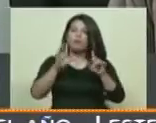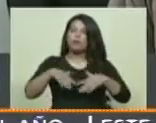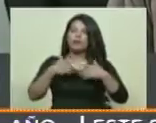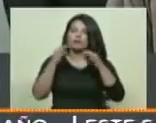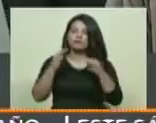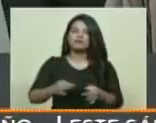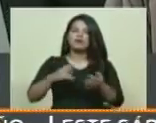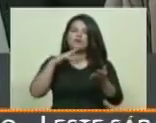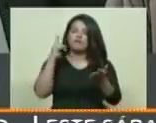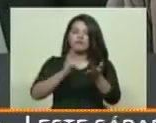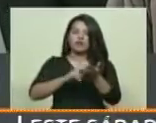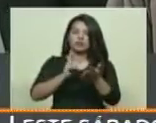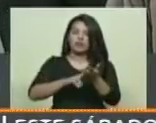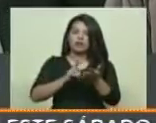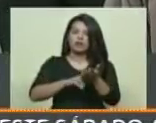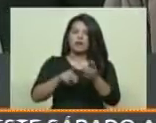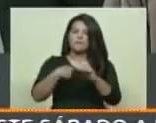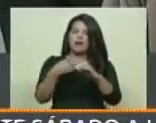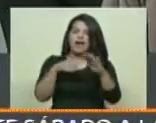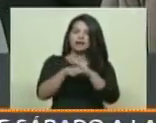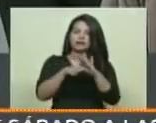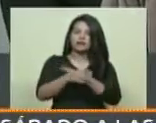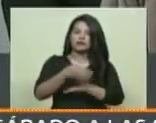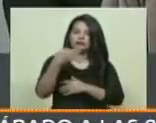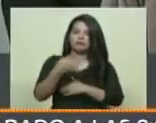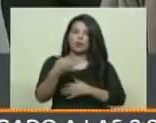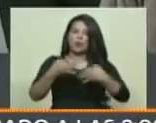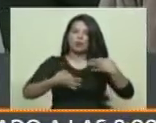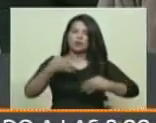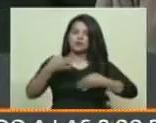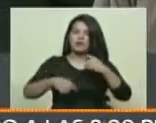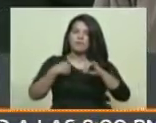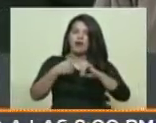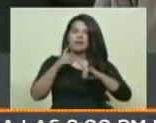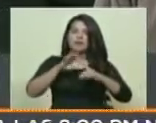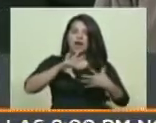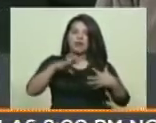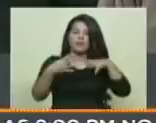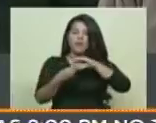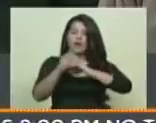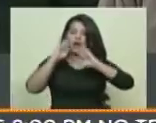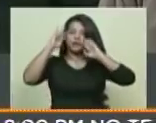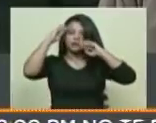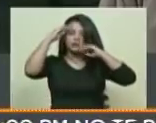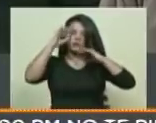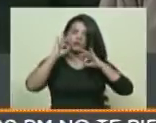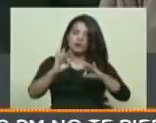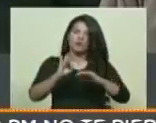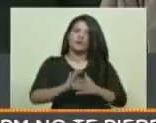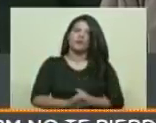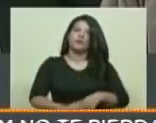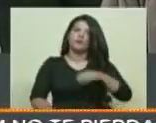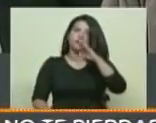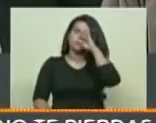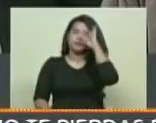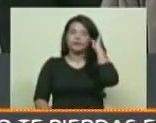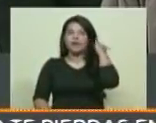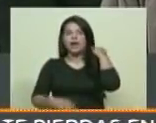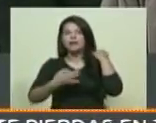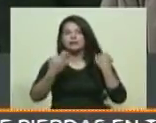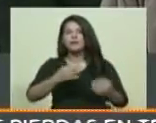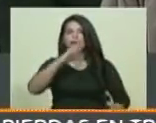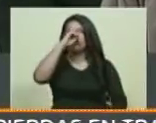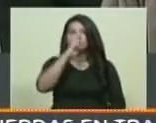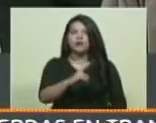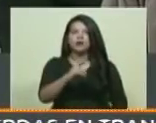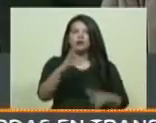de la verdad, el acceso efectivo a la justicia y su adecuada atención integral, reconociendo